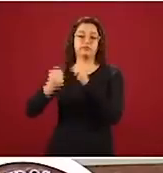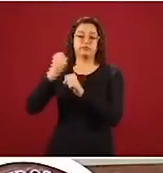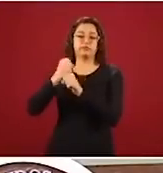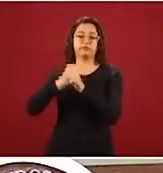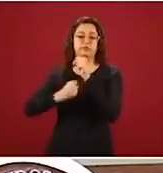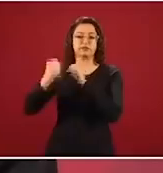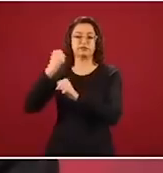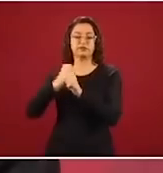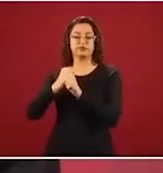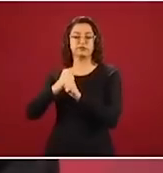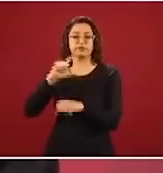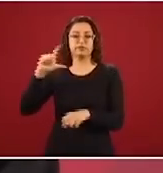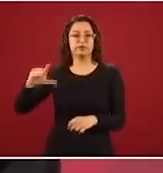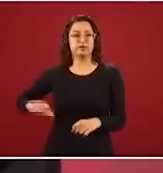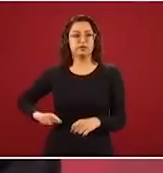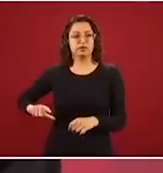en el gobierno.